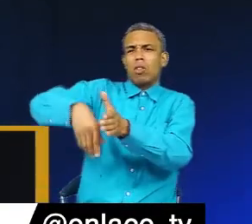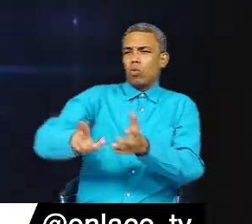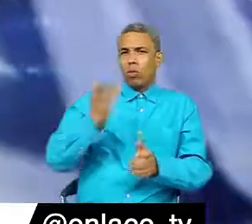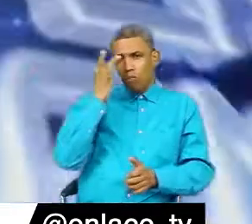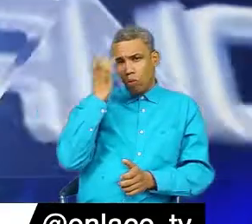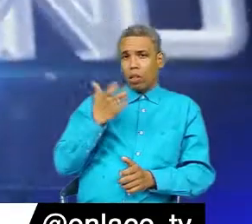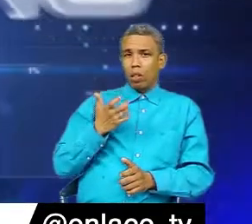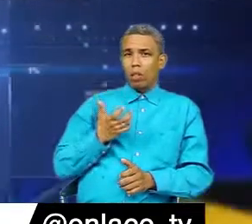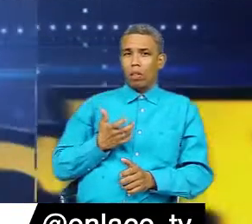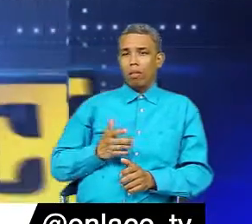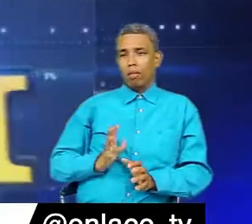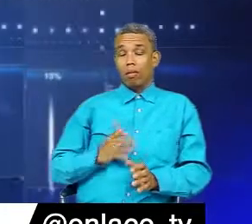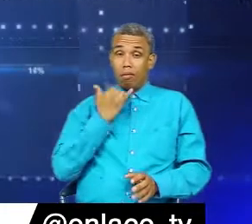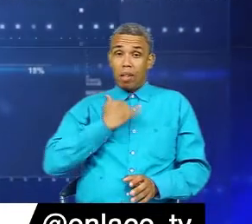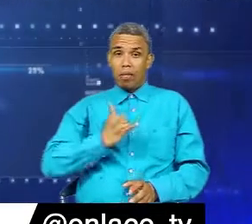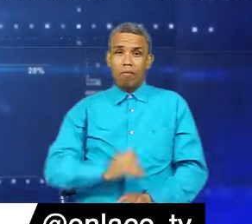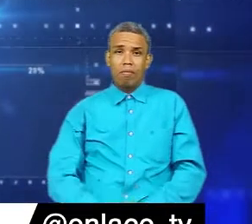riesgo.